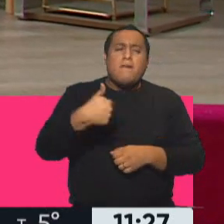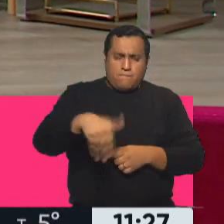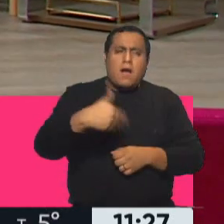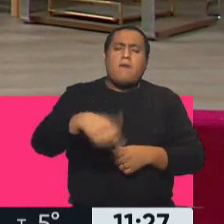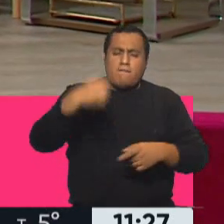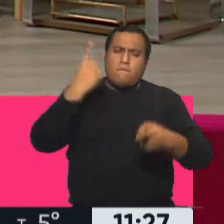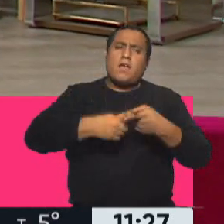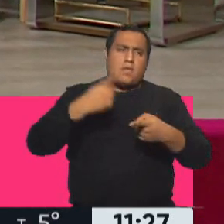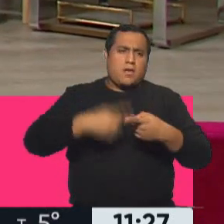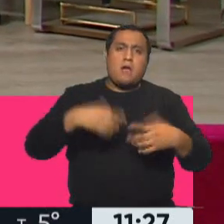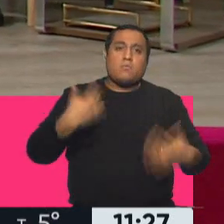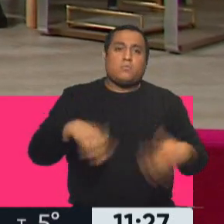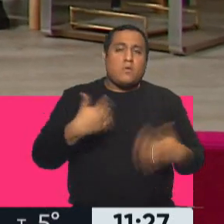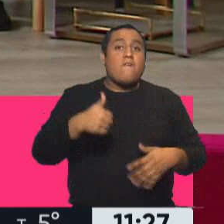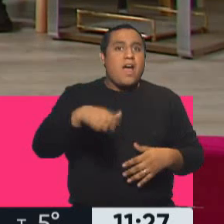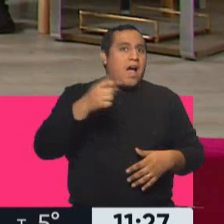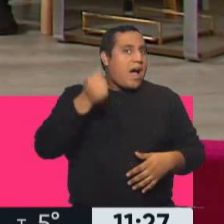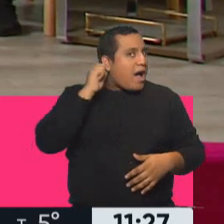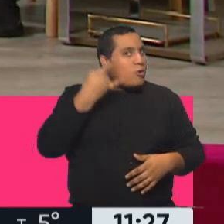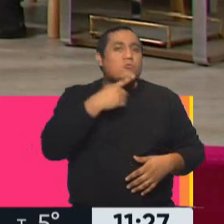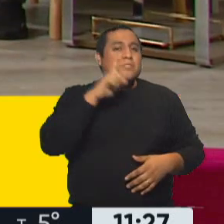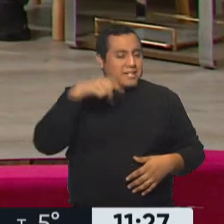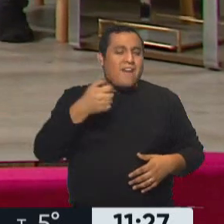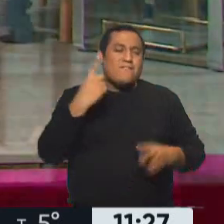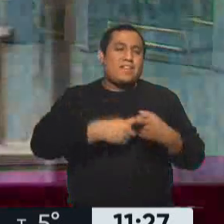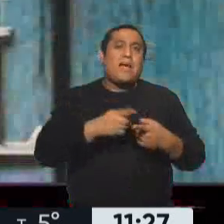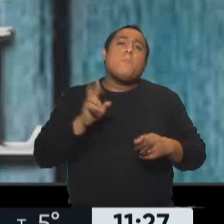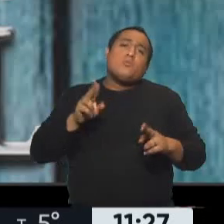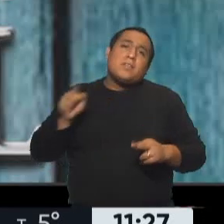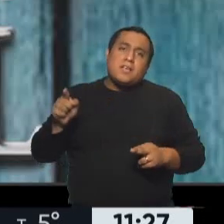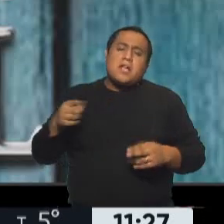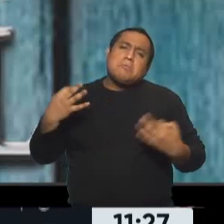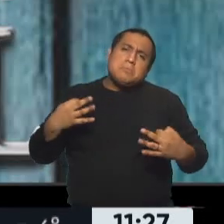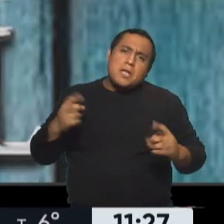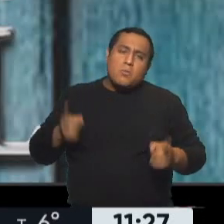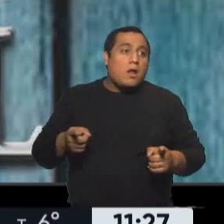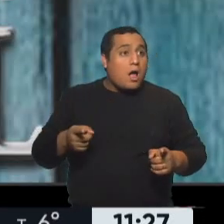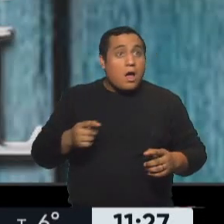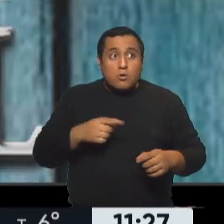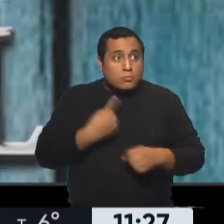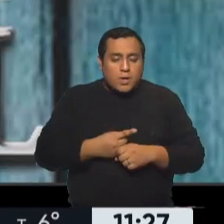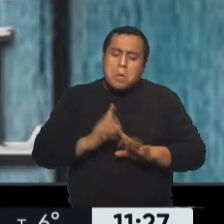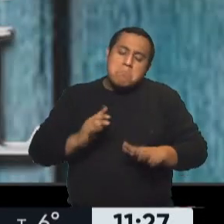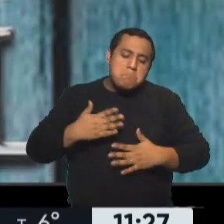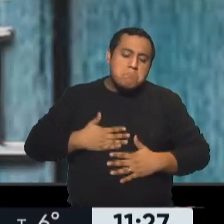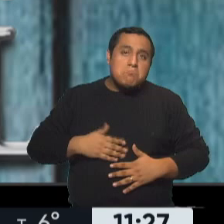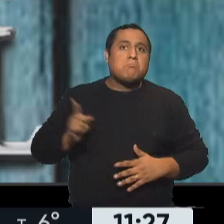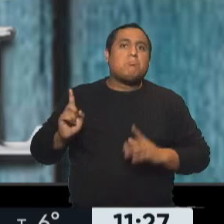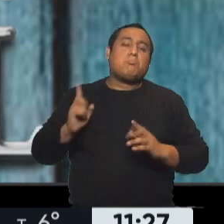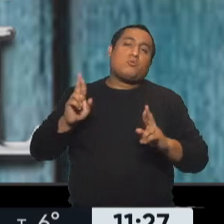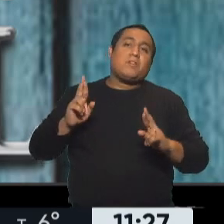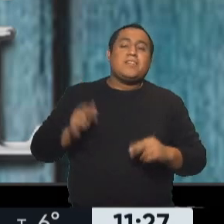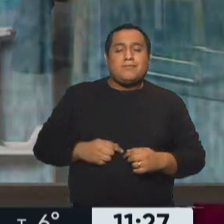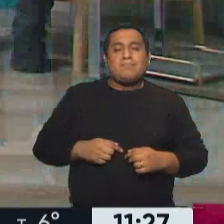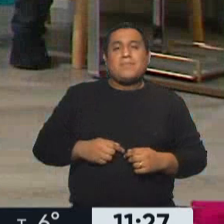Pero se festejará, de alguna forma. Por suerte lo tomó bien y está con nosotros, ¿no? Con la familia, con Paula, nos llevamos muy